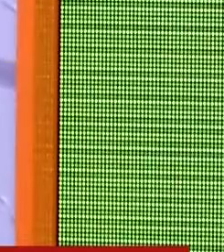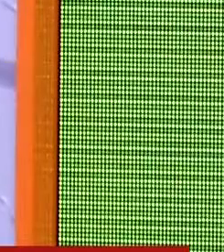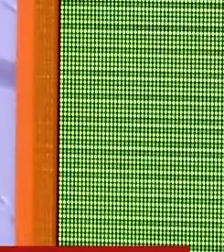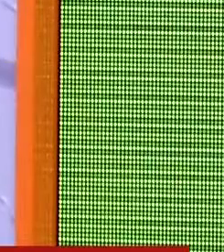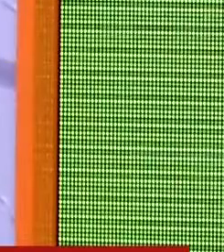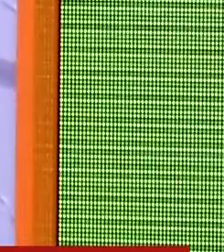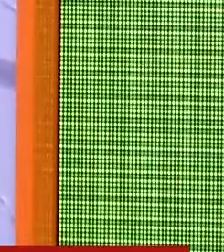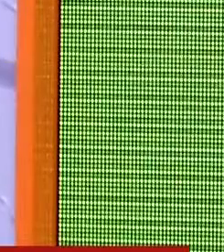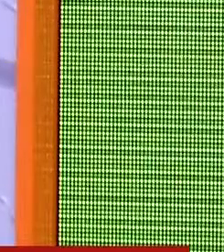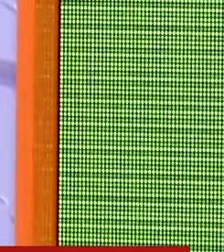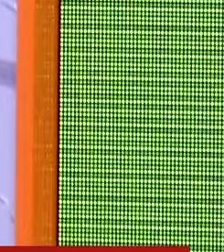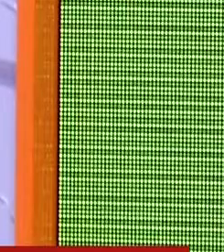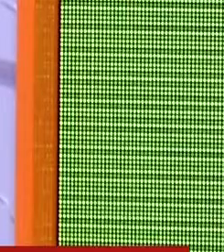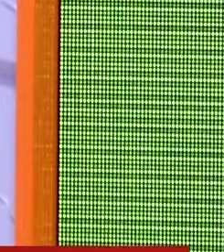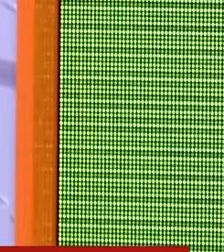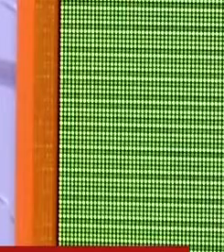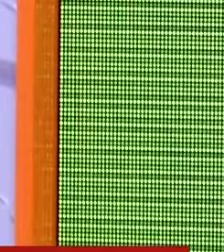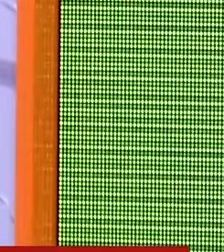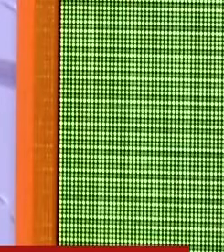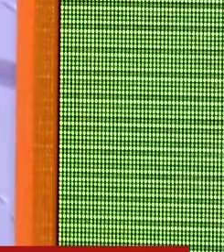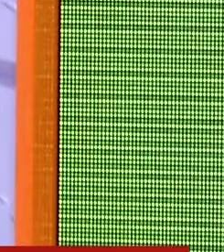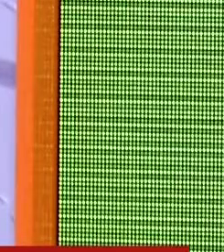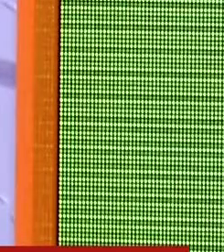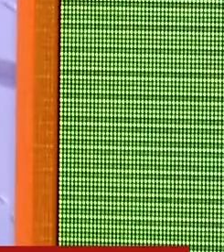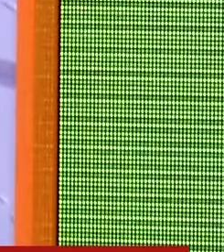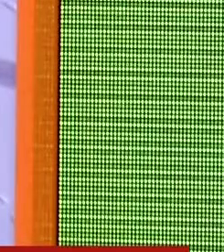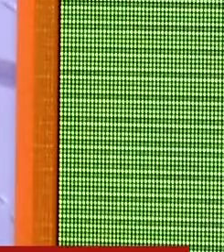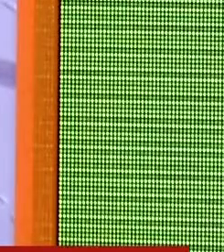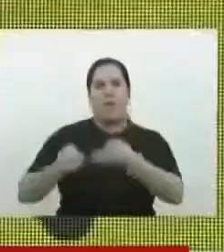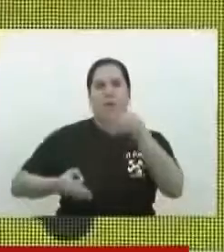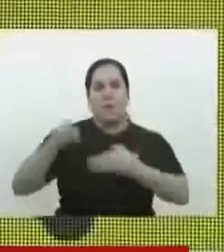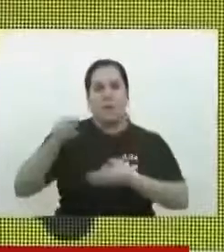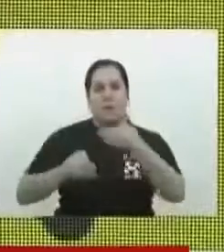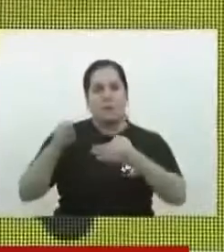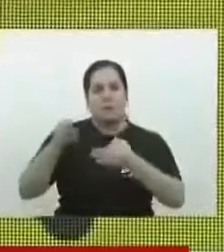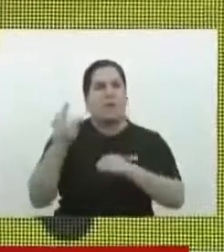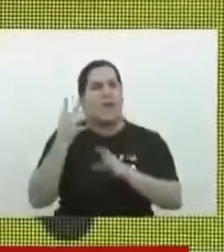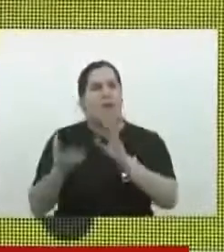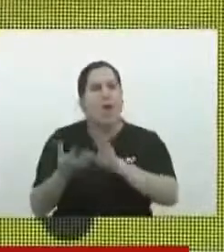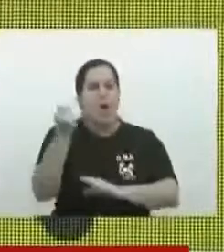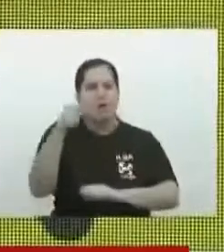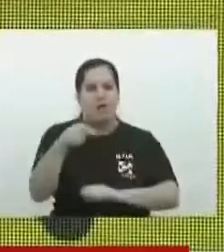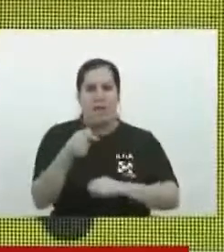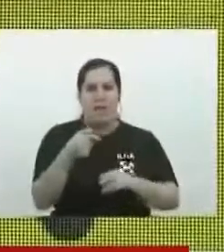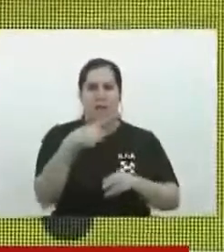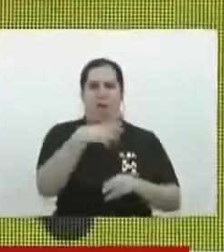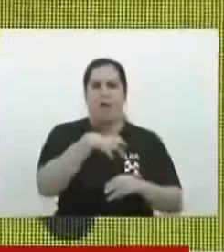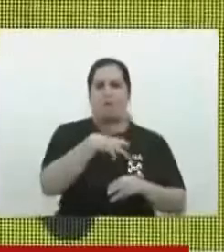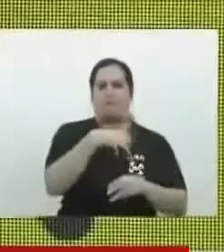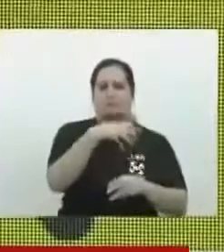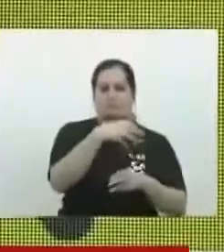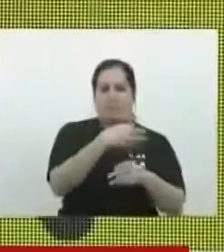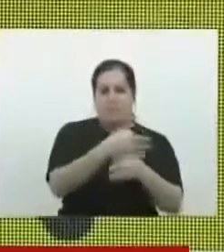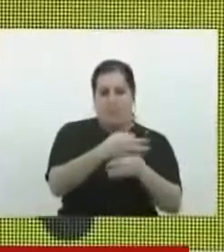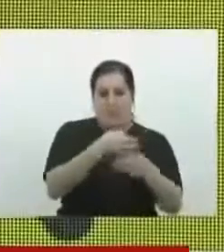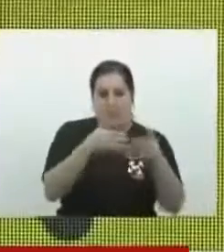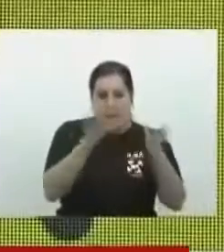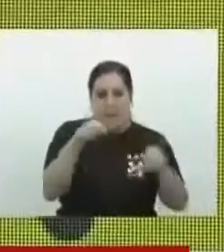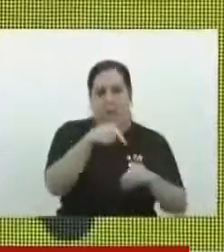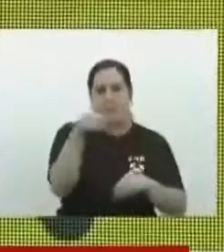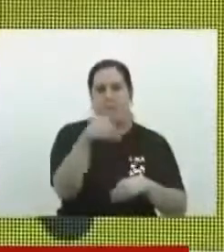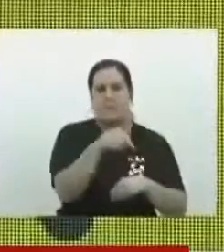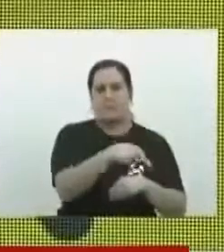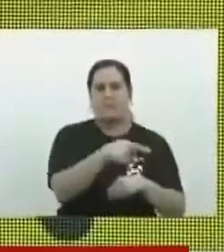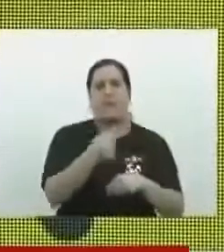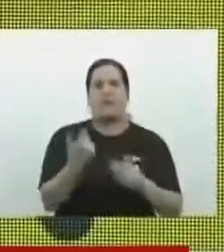principal gremio docente en la ciudad de Buenos Aires, el más fuerte, salieron a decir públicamente que puntualmente lo